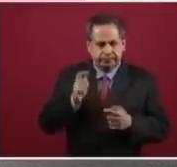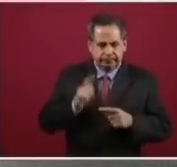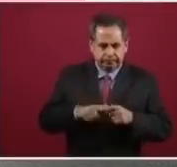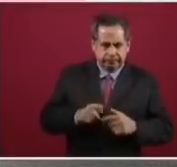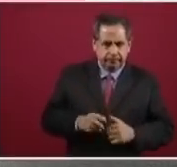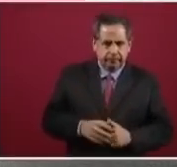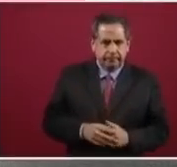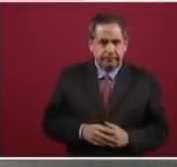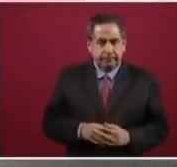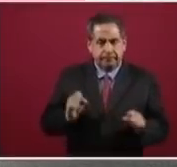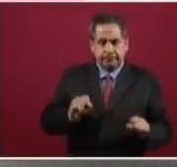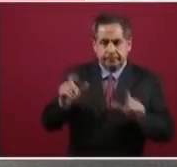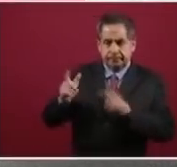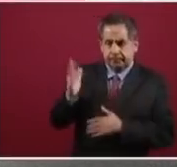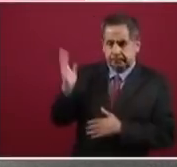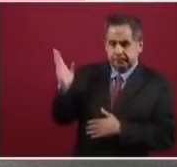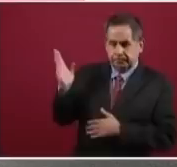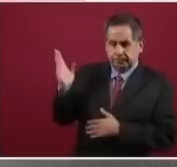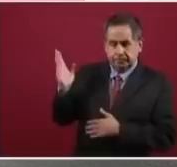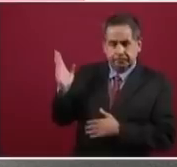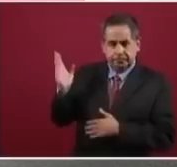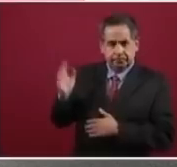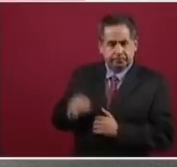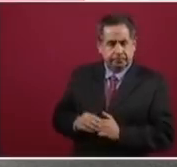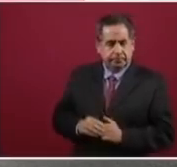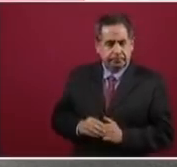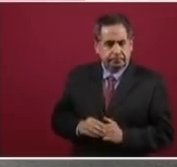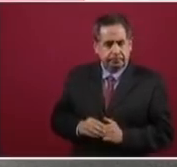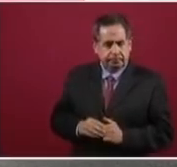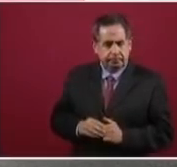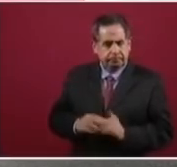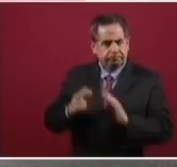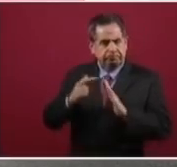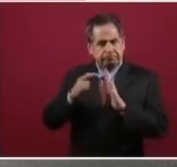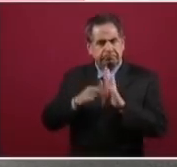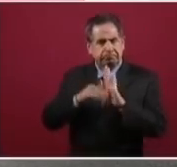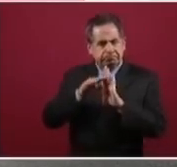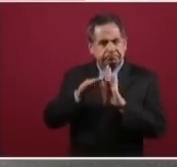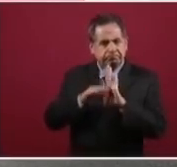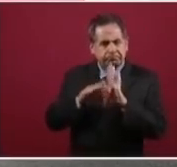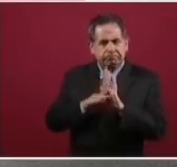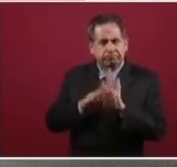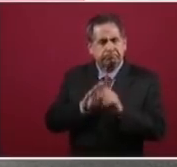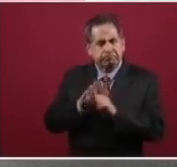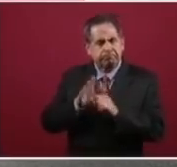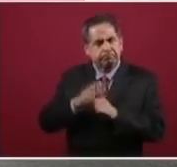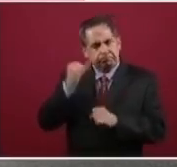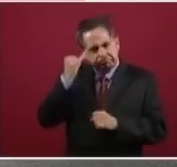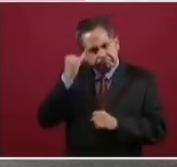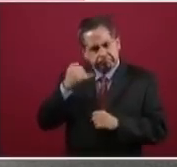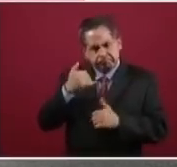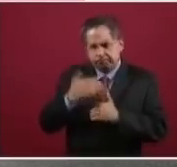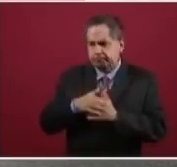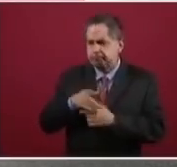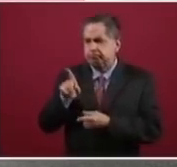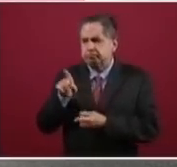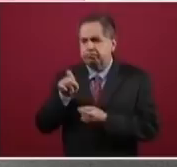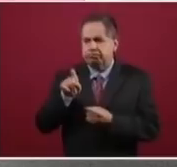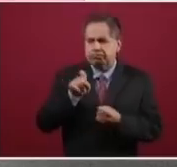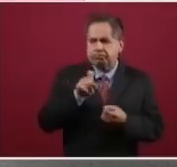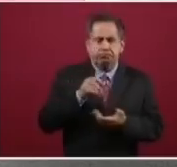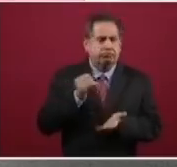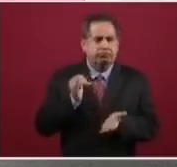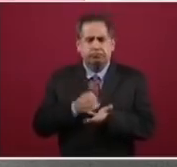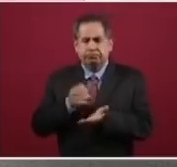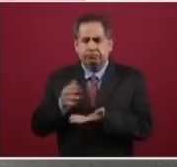la mina lo que nos dice cuáles son los lineamientos con los que nosotros construimos los estimados de recaudación que vamos a tener